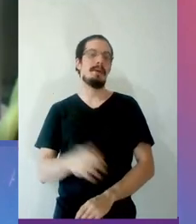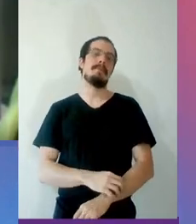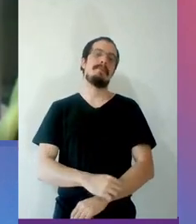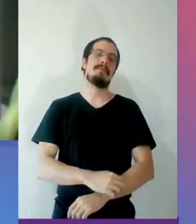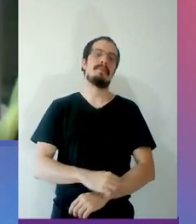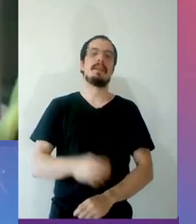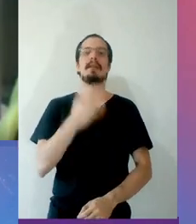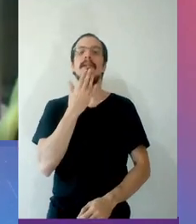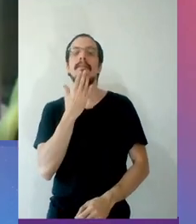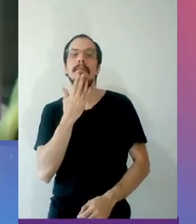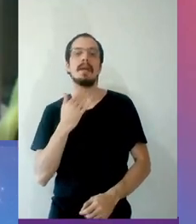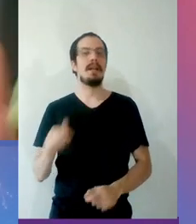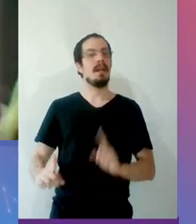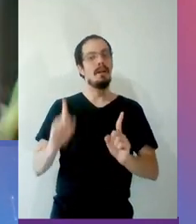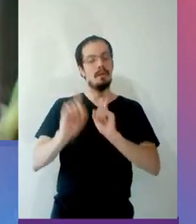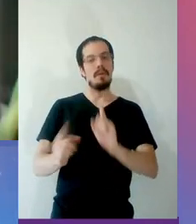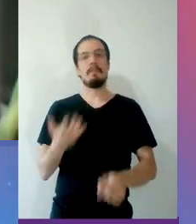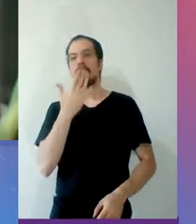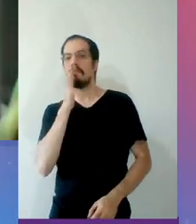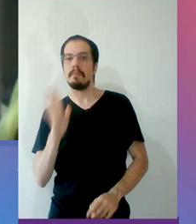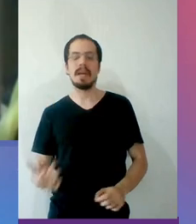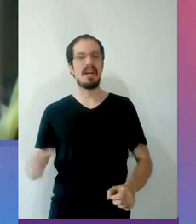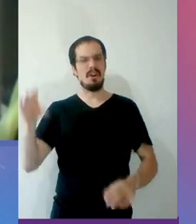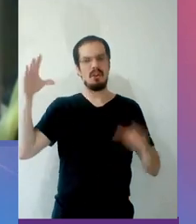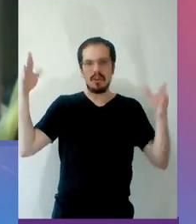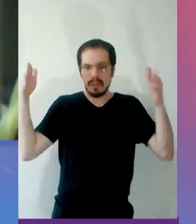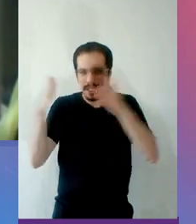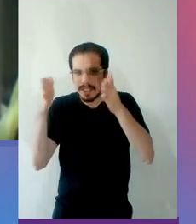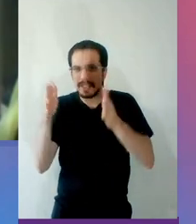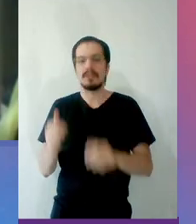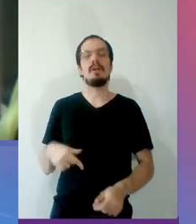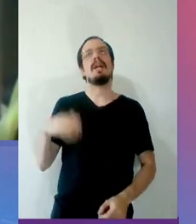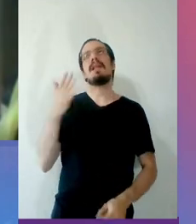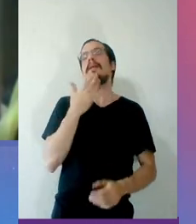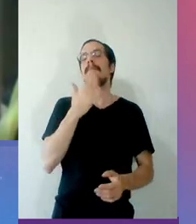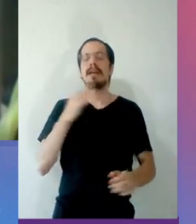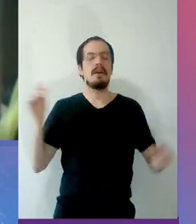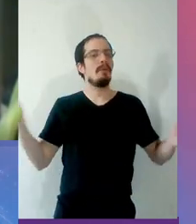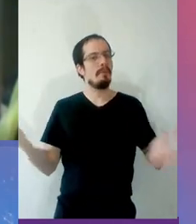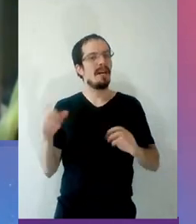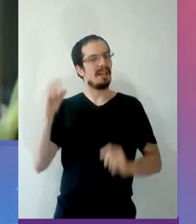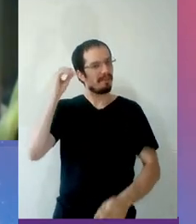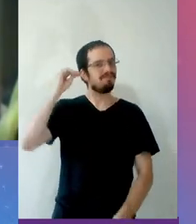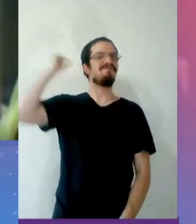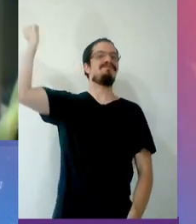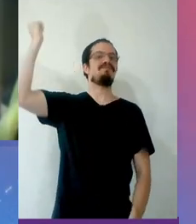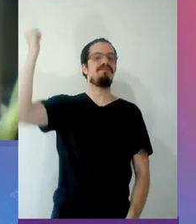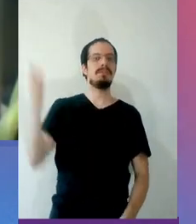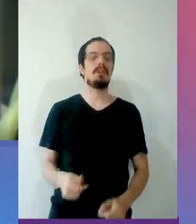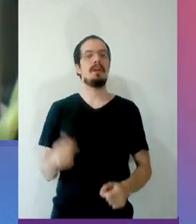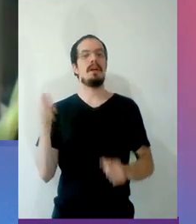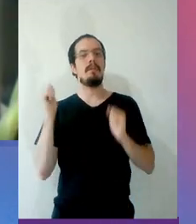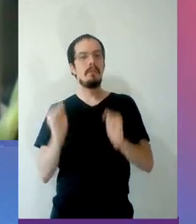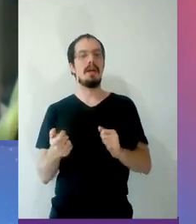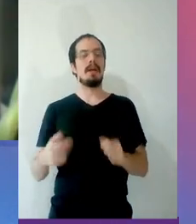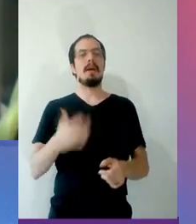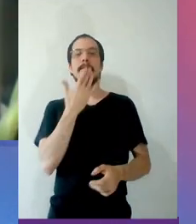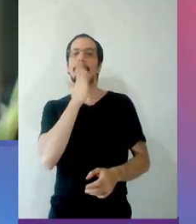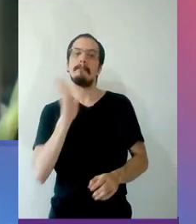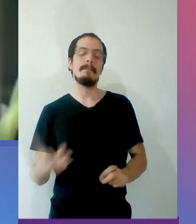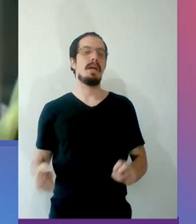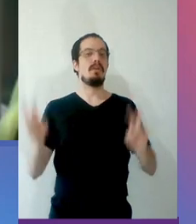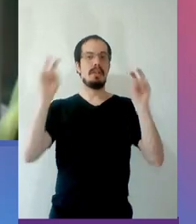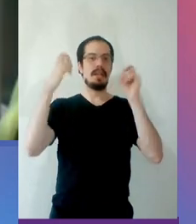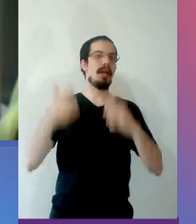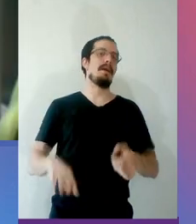concentración, que van a ser creativos, van a tener una mayor creatividad, van a tener unas mejores competencias psicomotoras para que